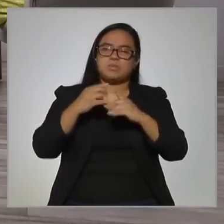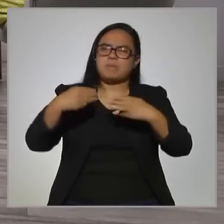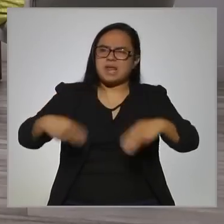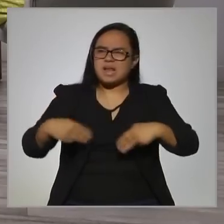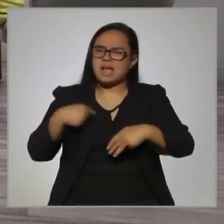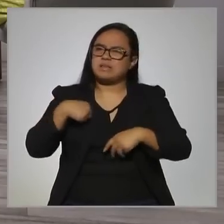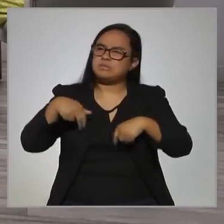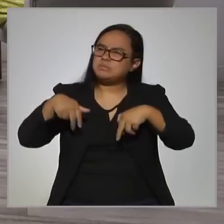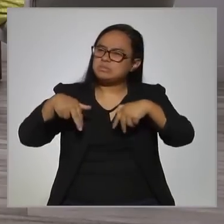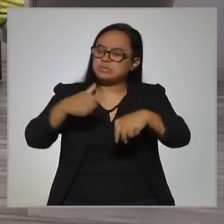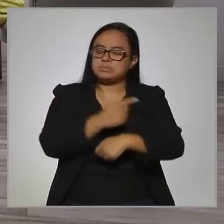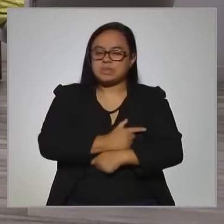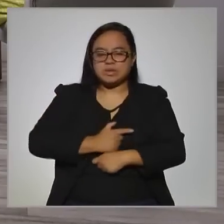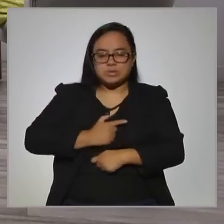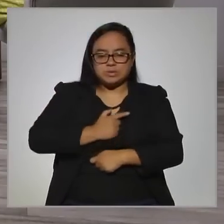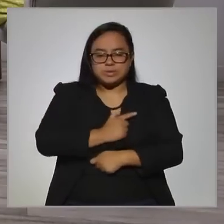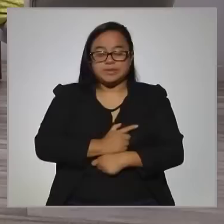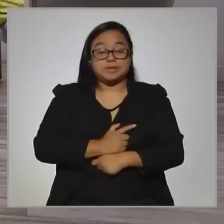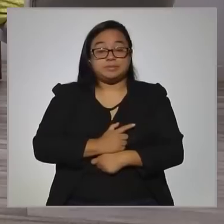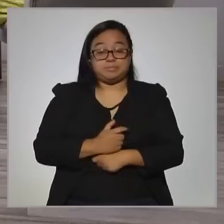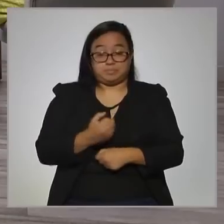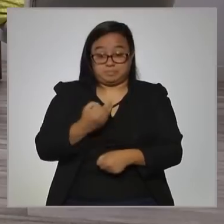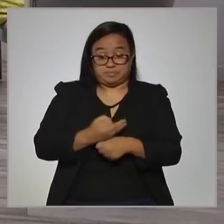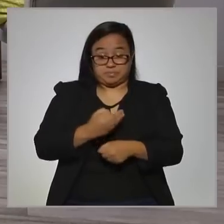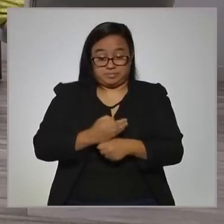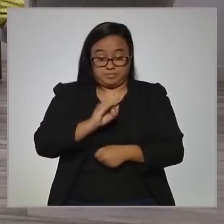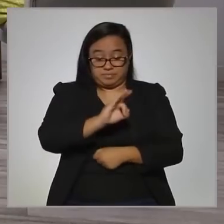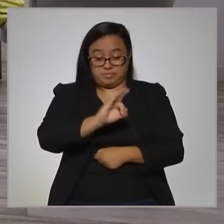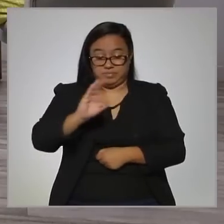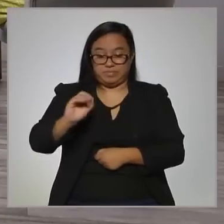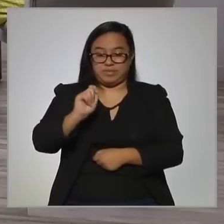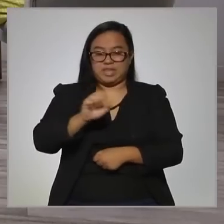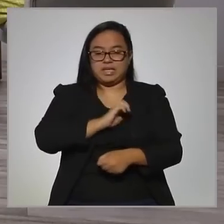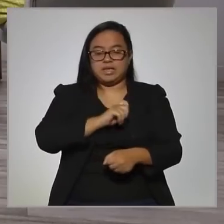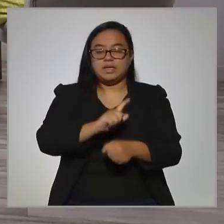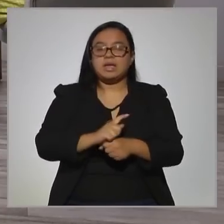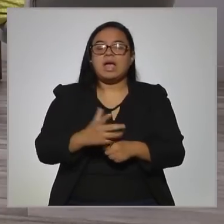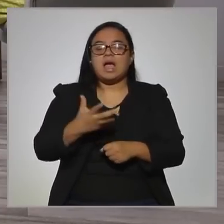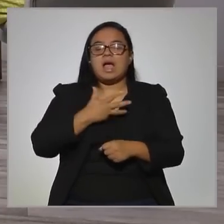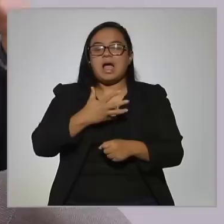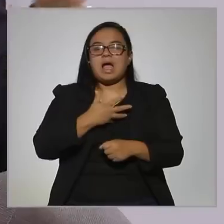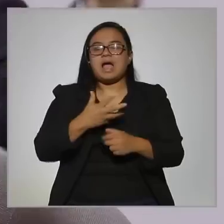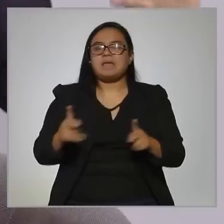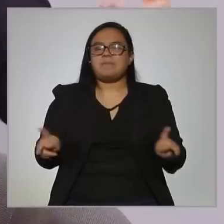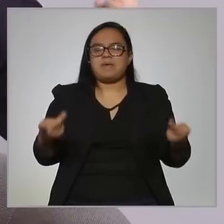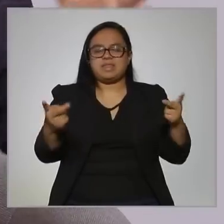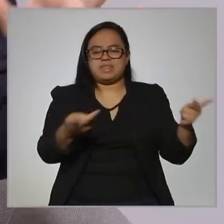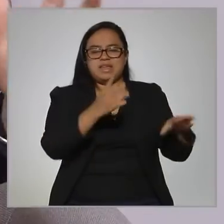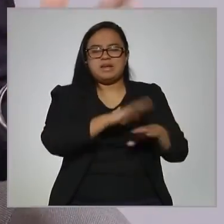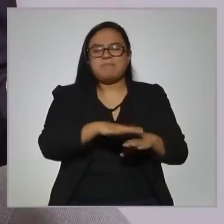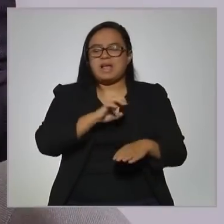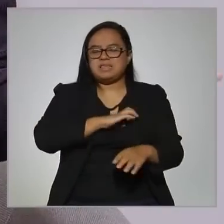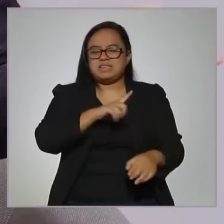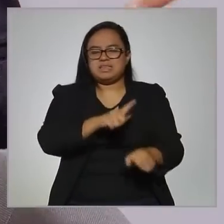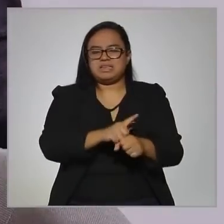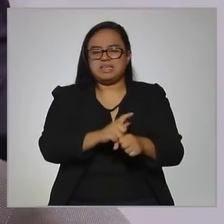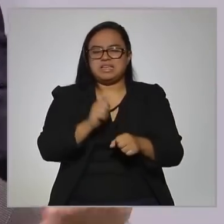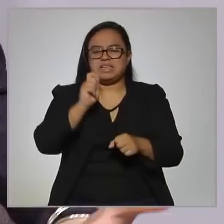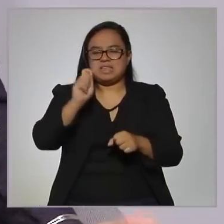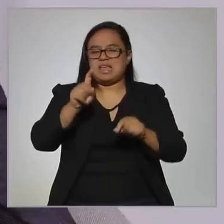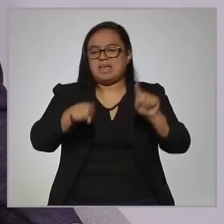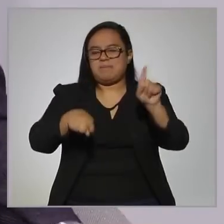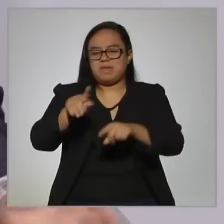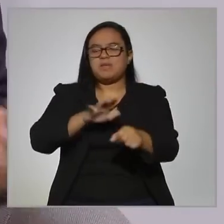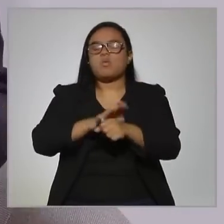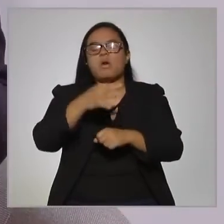mercados, y en estas fechas especiales pues empiezan las romerías, que son las vendimias especiales dependiendo